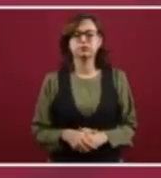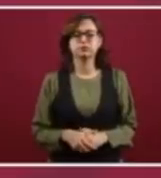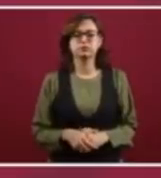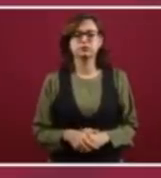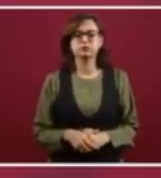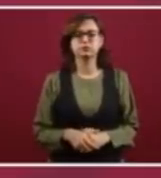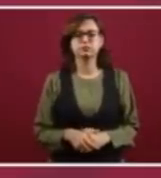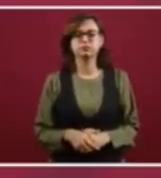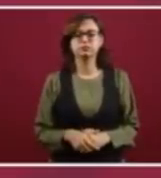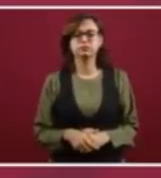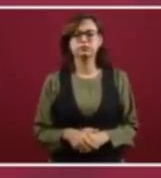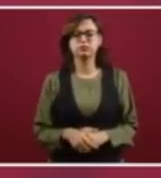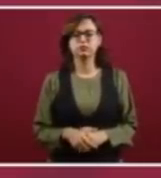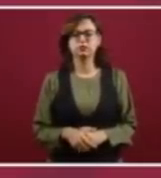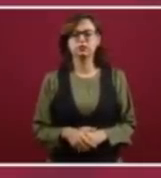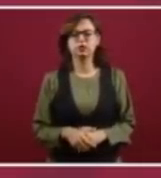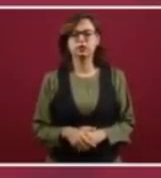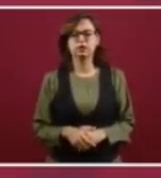Si